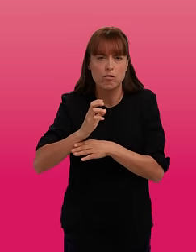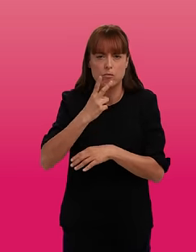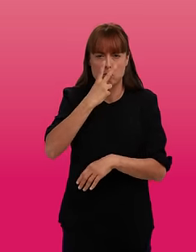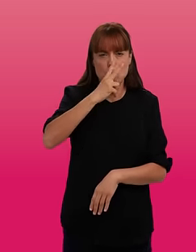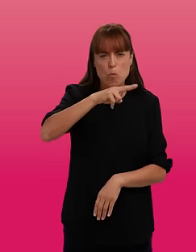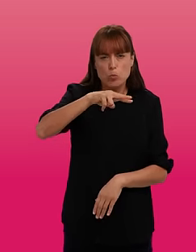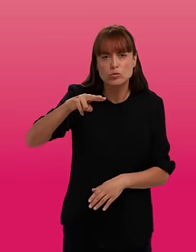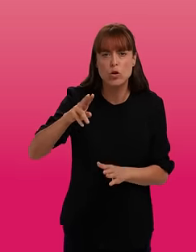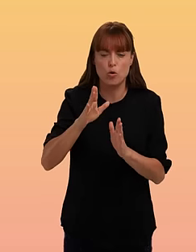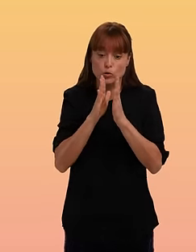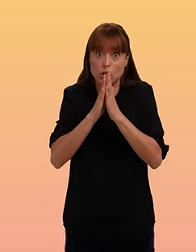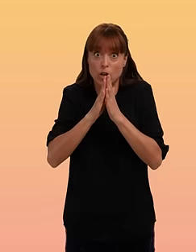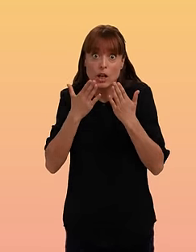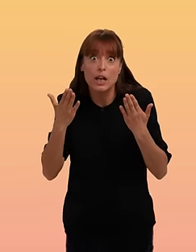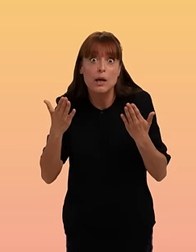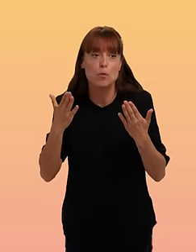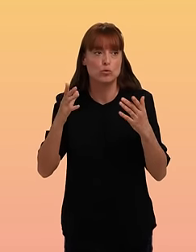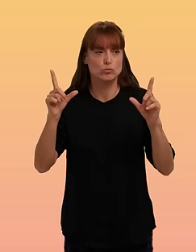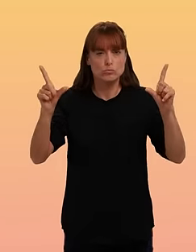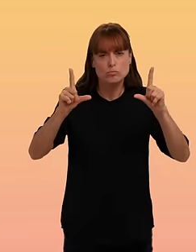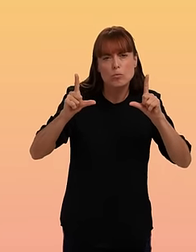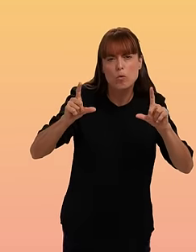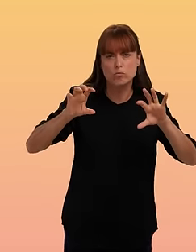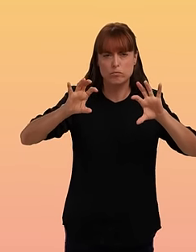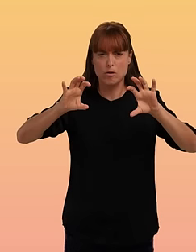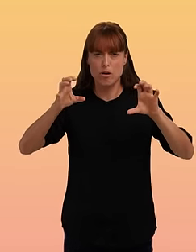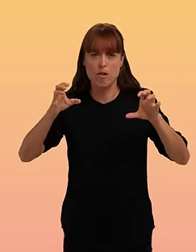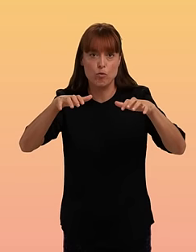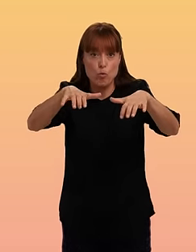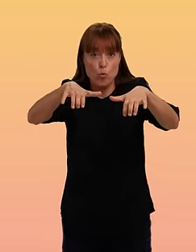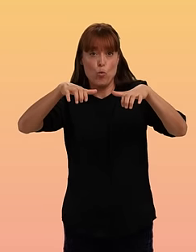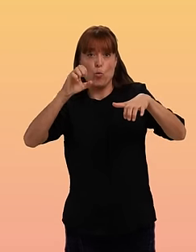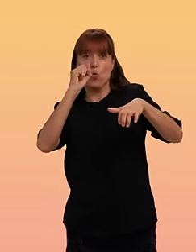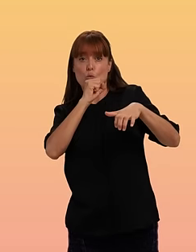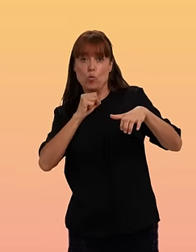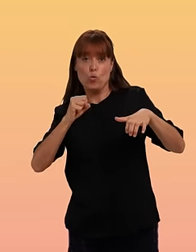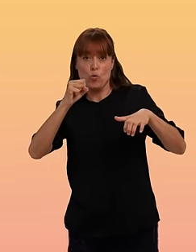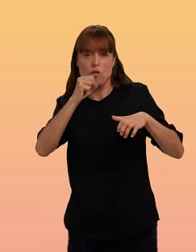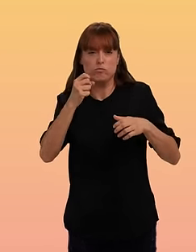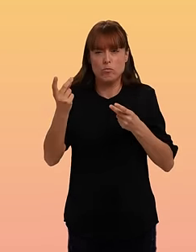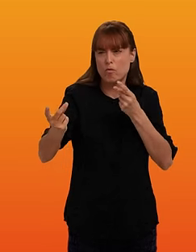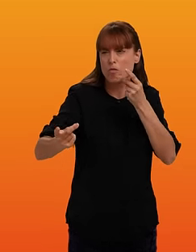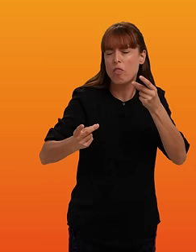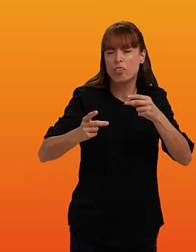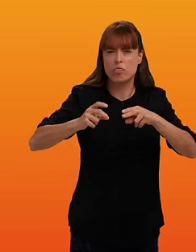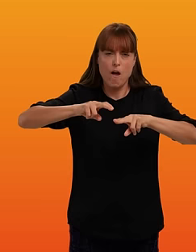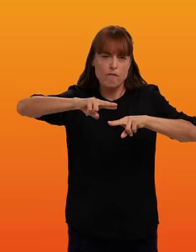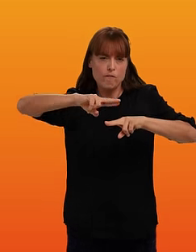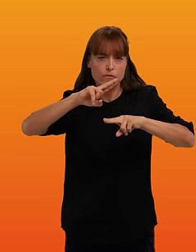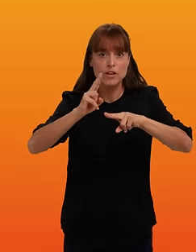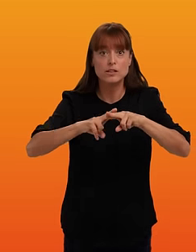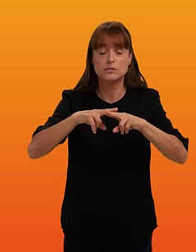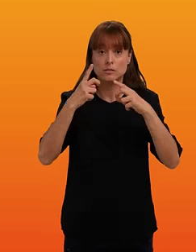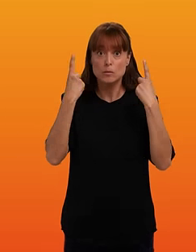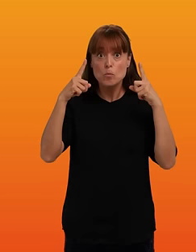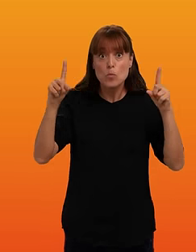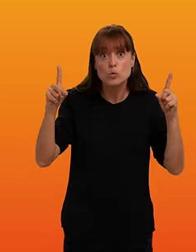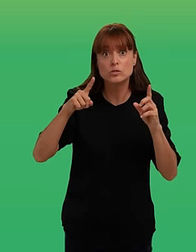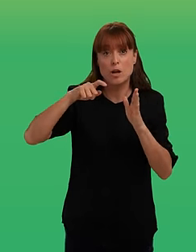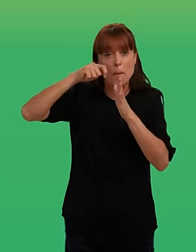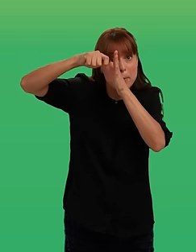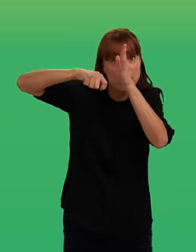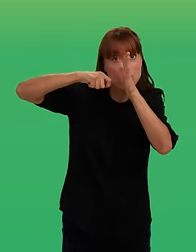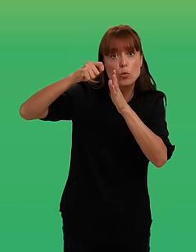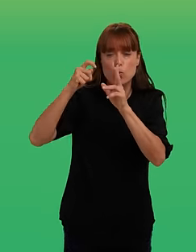medios de comunicación, conciertos, danza, festivales, música, películas y series online,